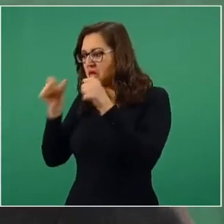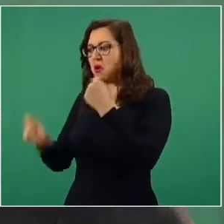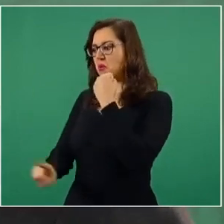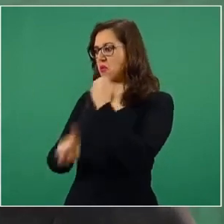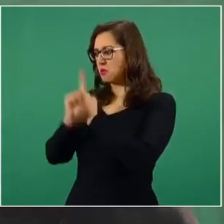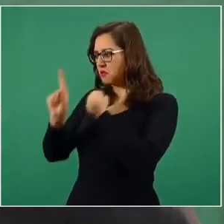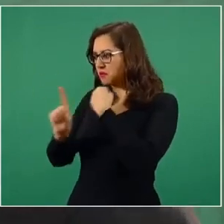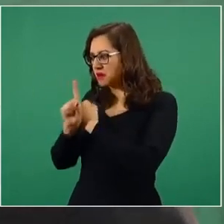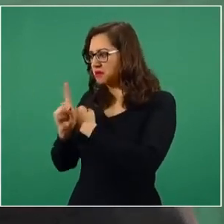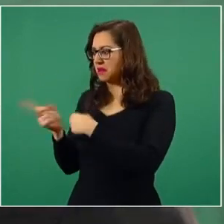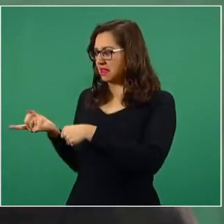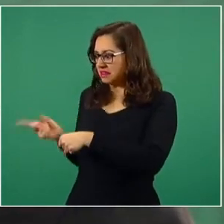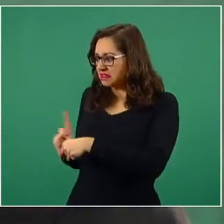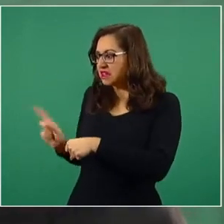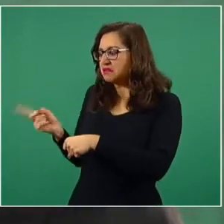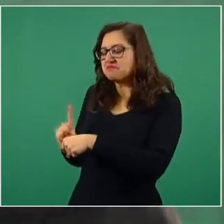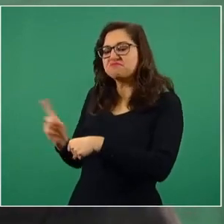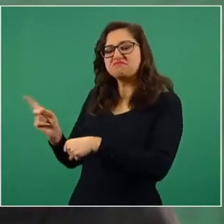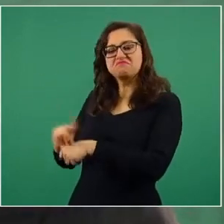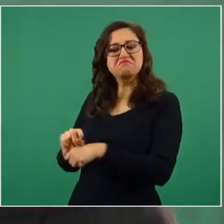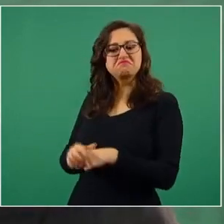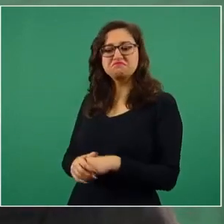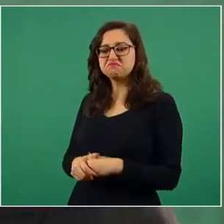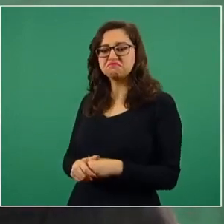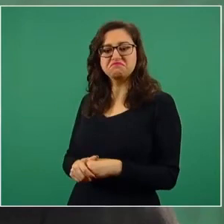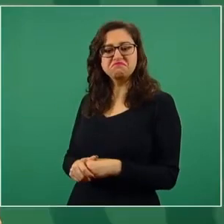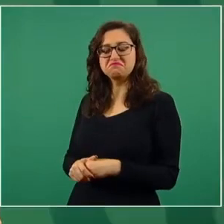asunto, todos los días,